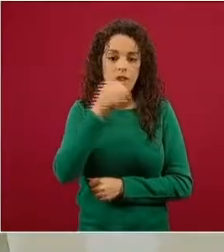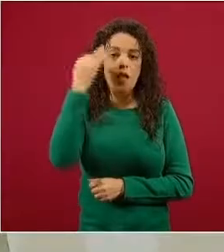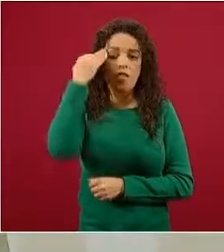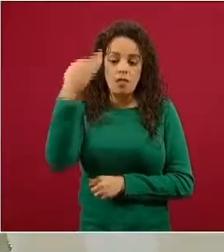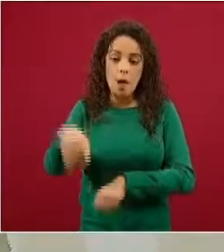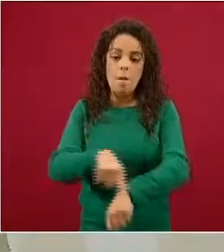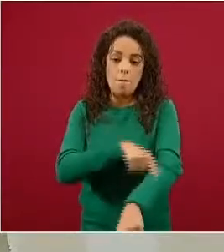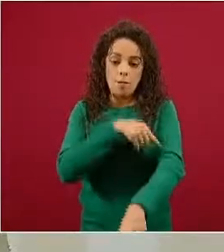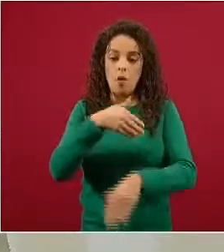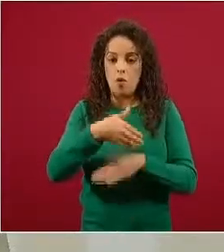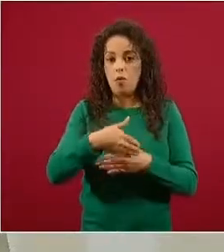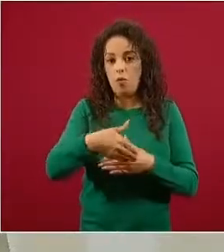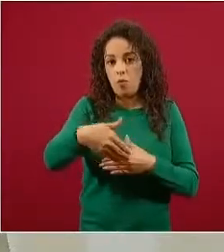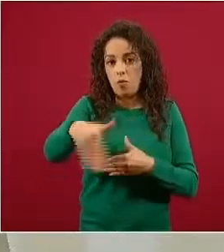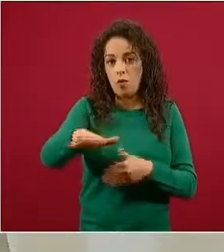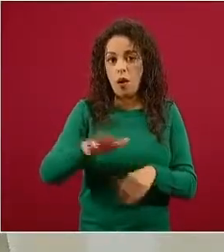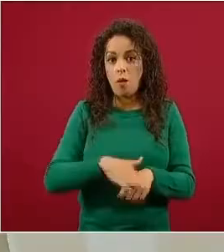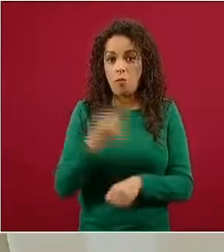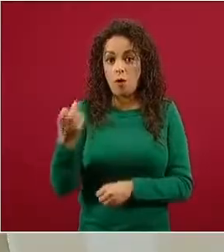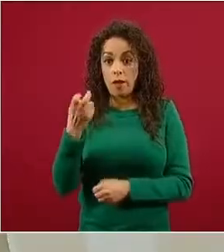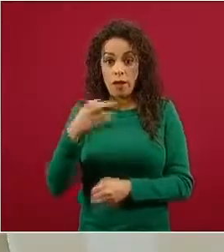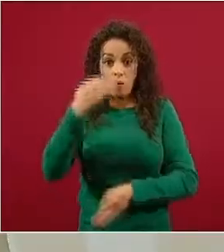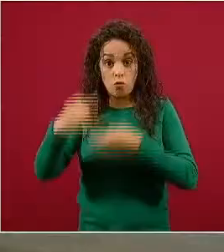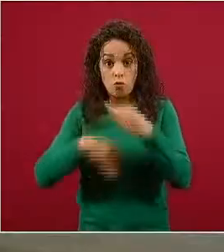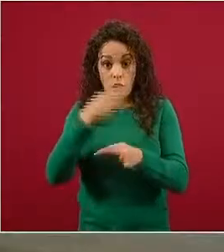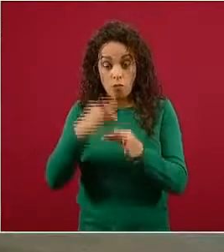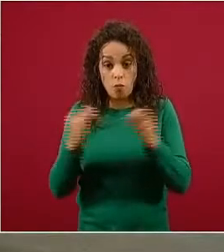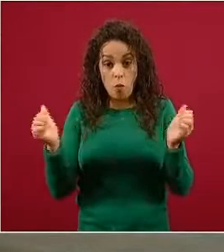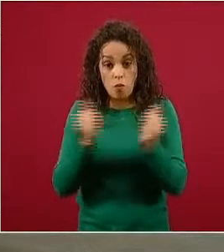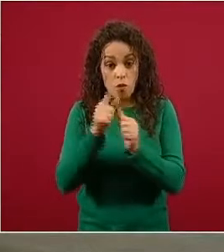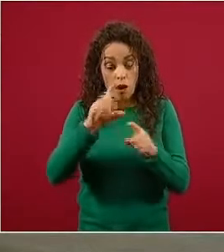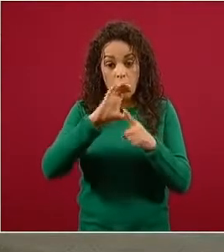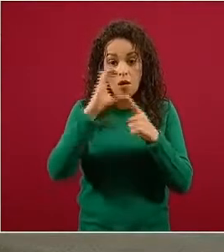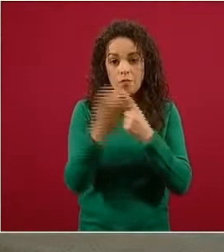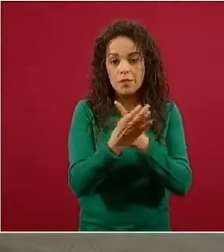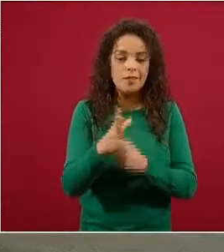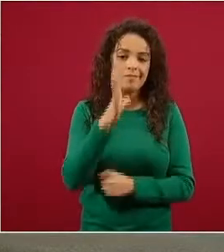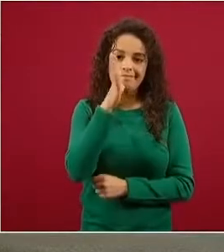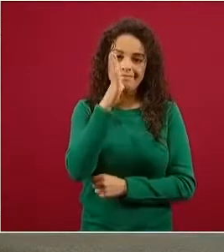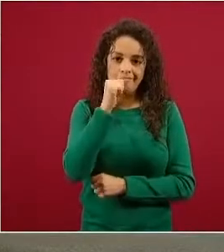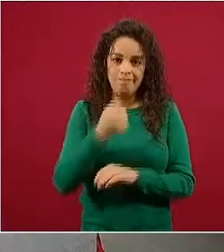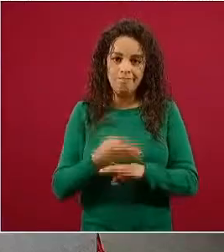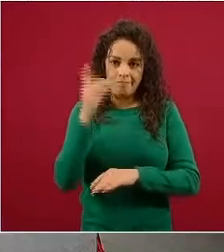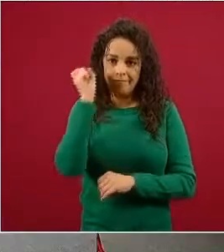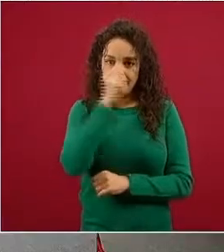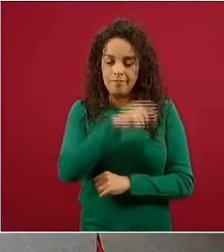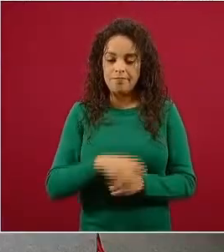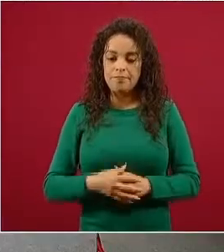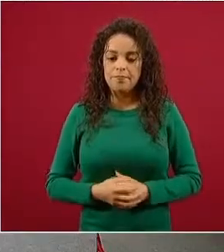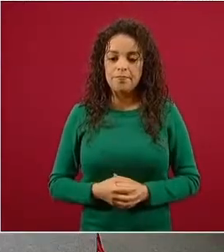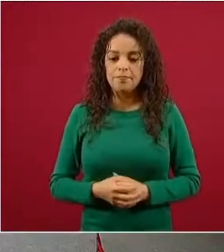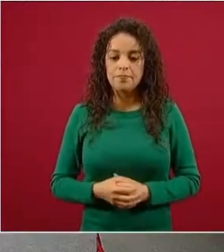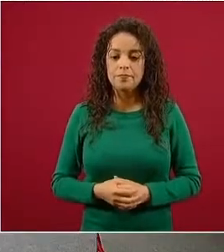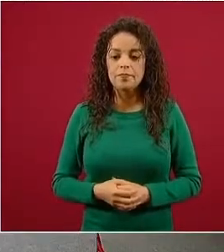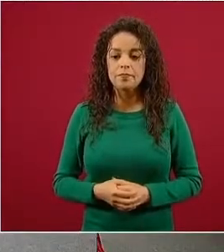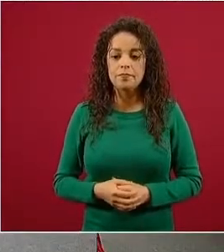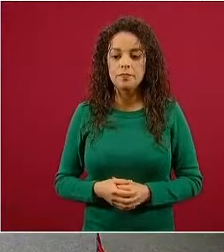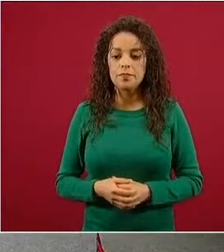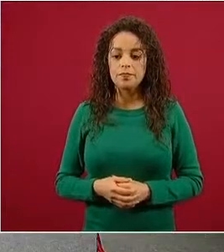que entran en este proceso un poco más rápido que el resto de las defunciones, que son aquellas